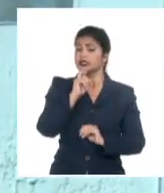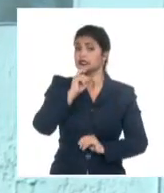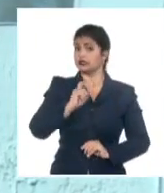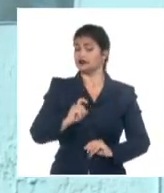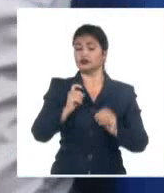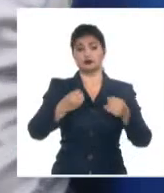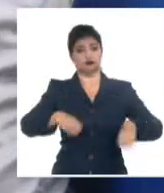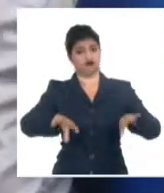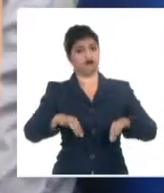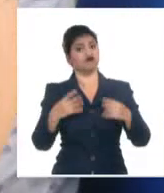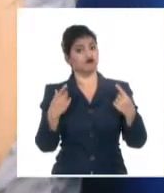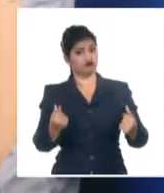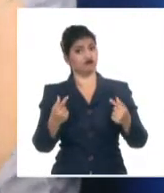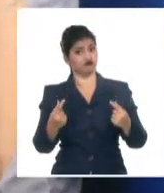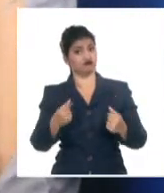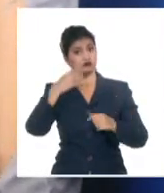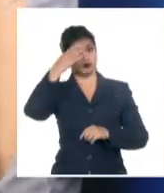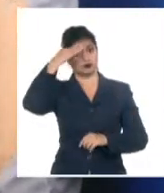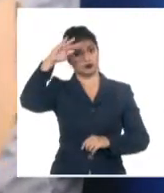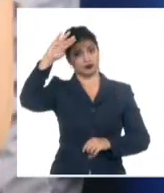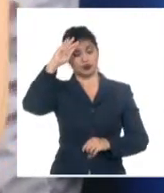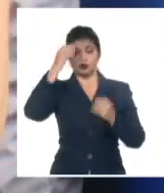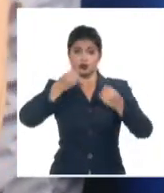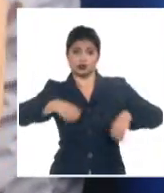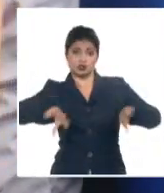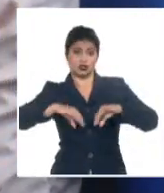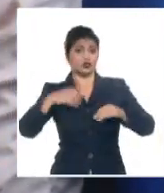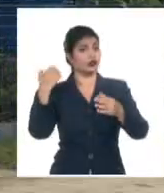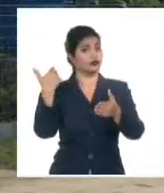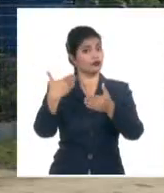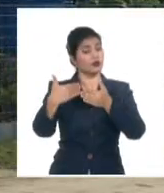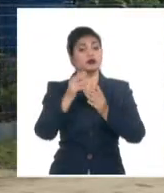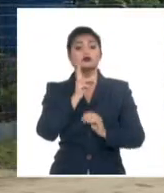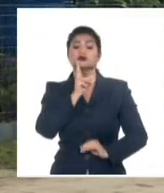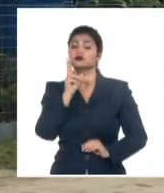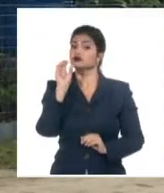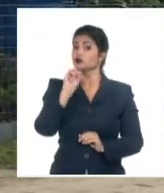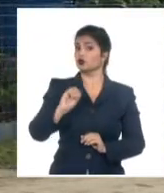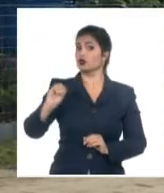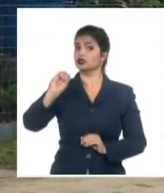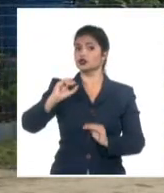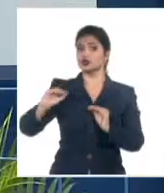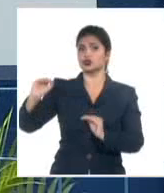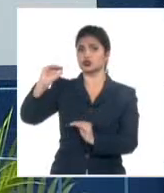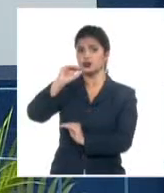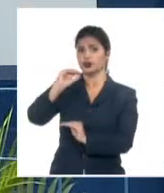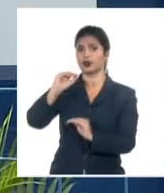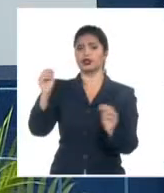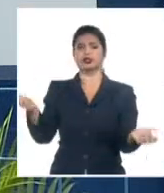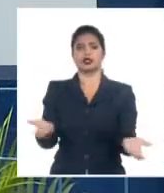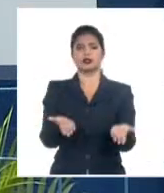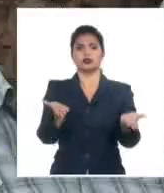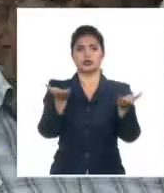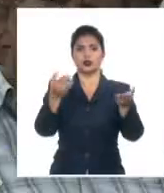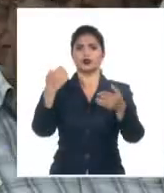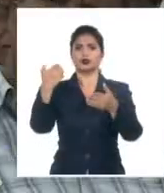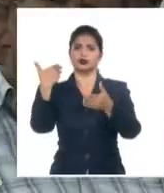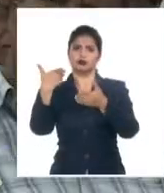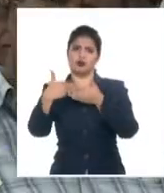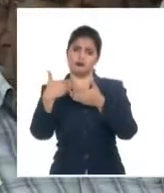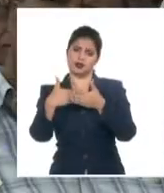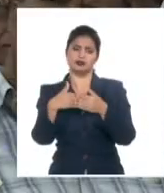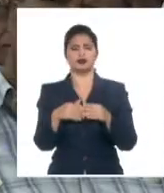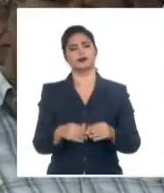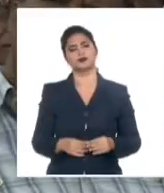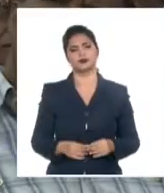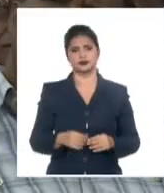situación financiera que enfrentan las entidades de la Organización Superior de Desarrollo Empresarial.